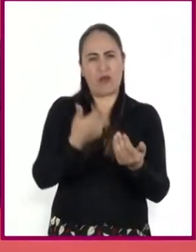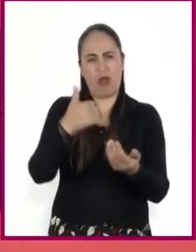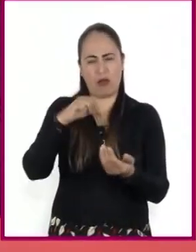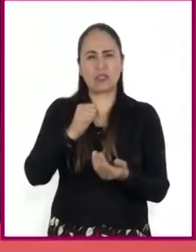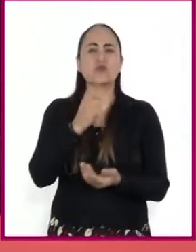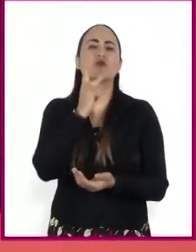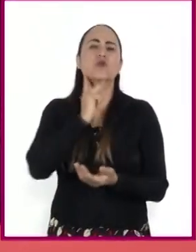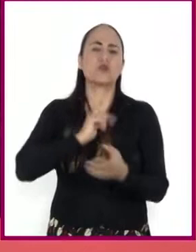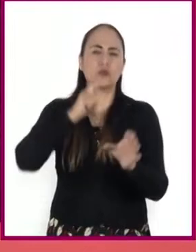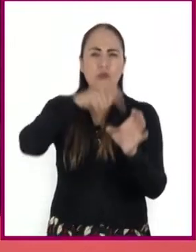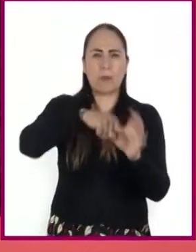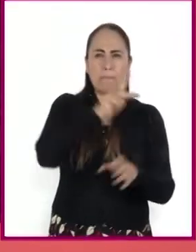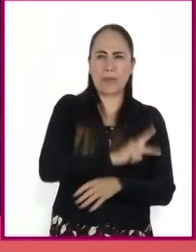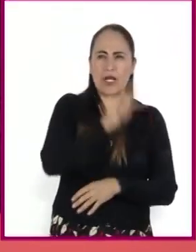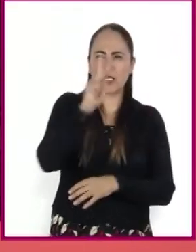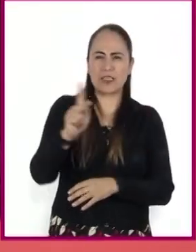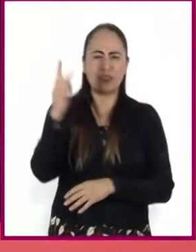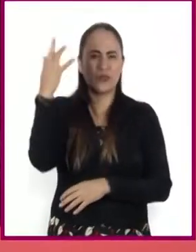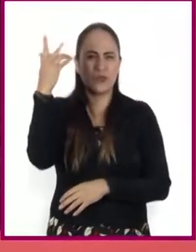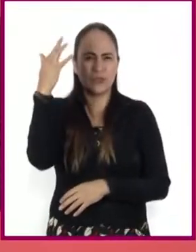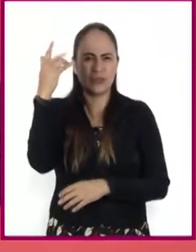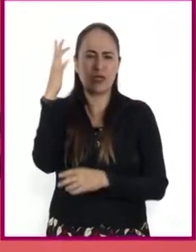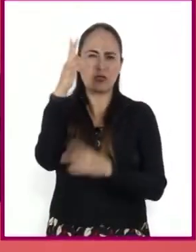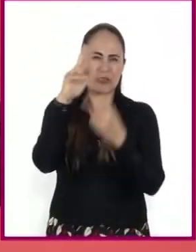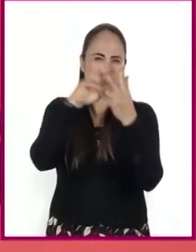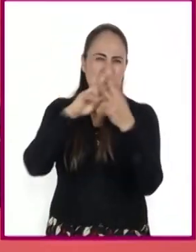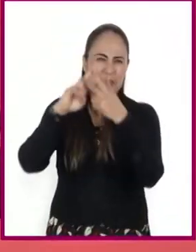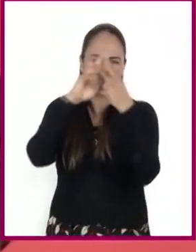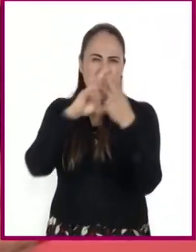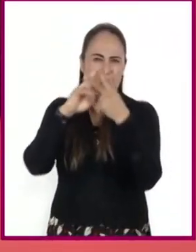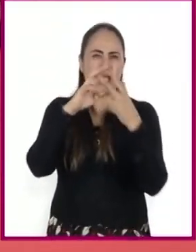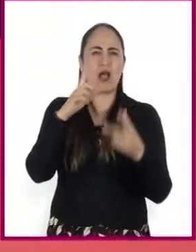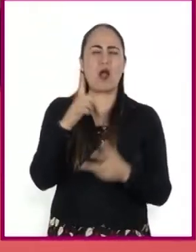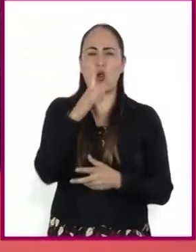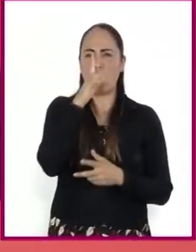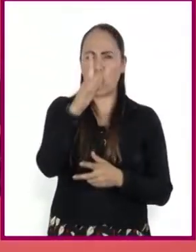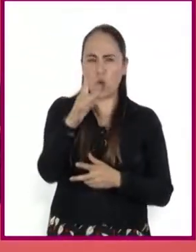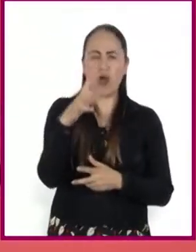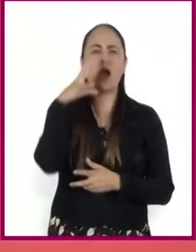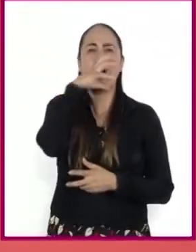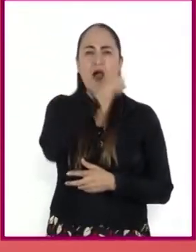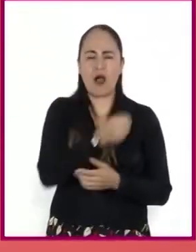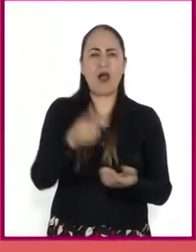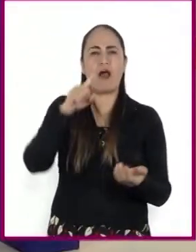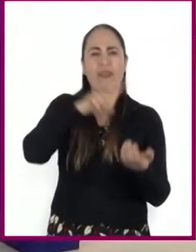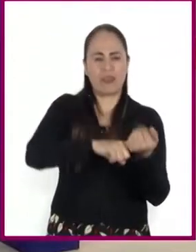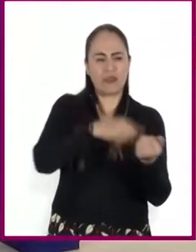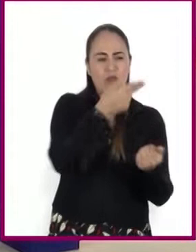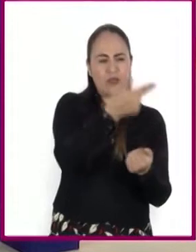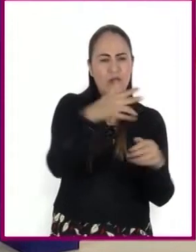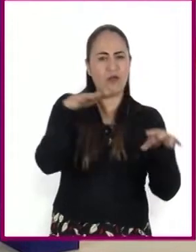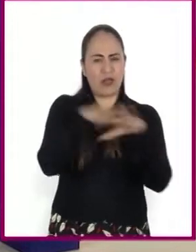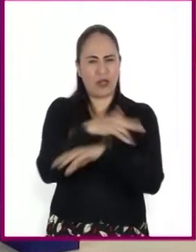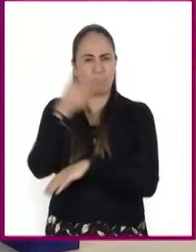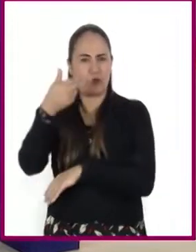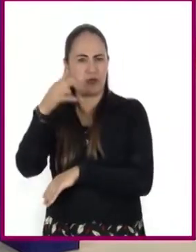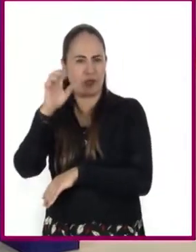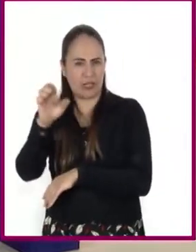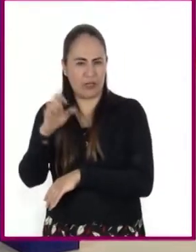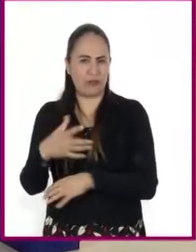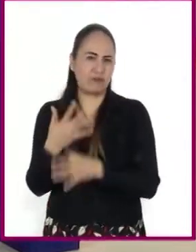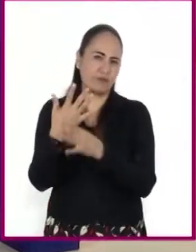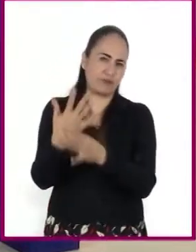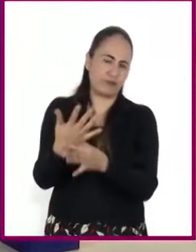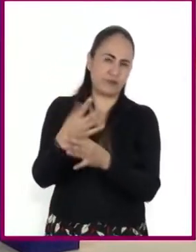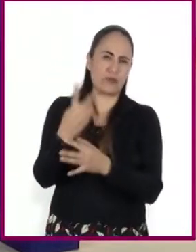depósito, la estrella es capaz de generar luz y calor mientras tenga hidrógeno que se fusione en helio. Martín Reina de